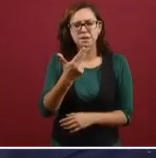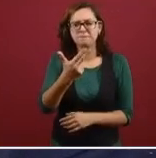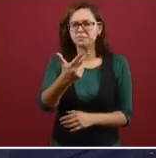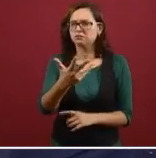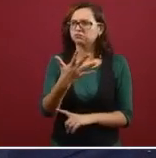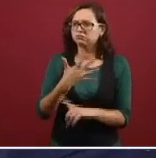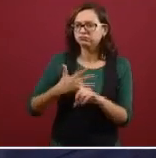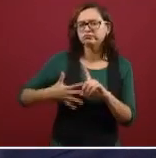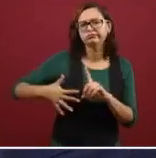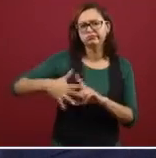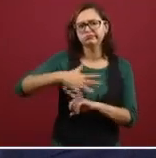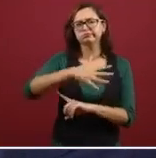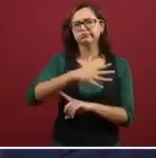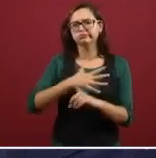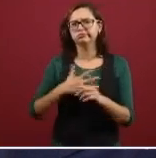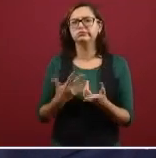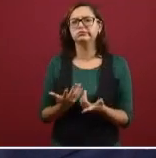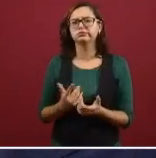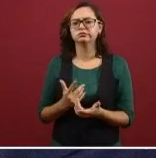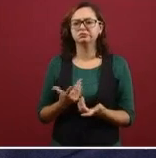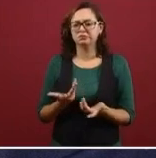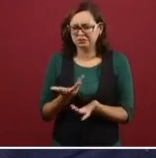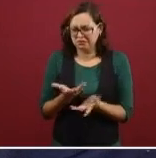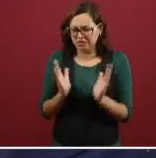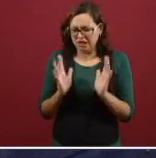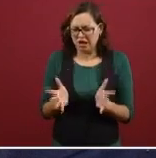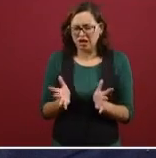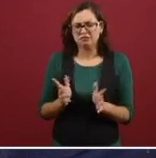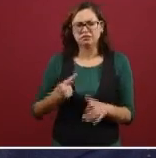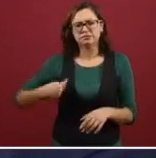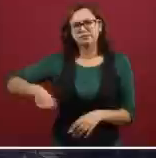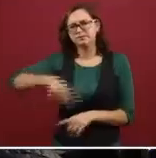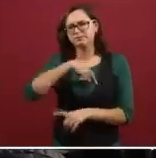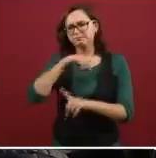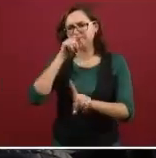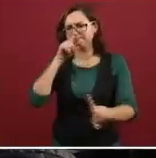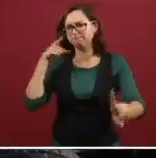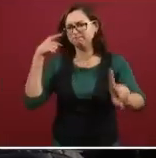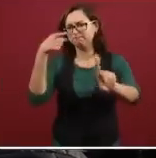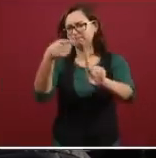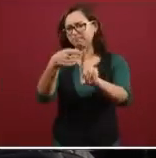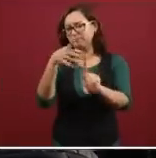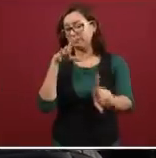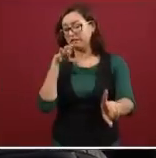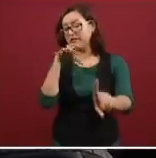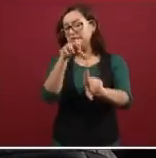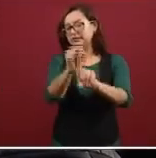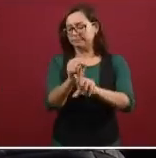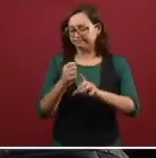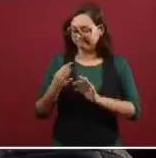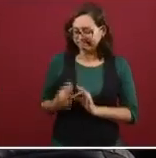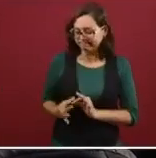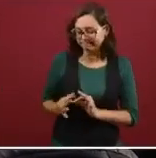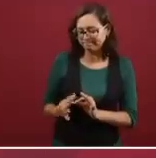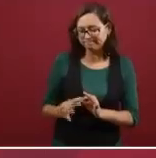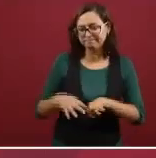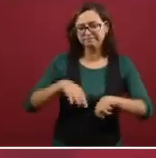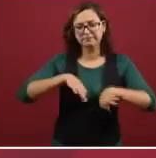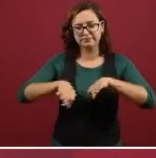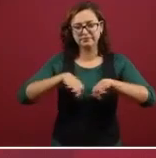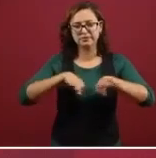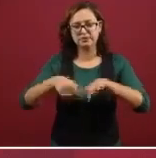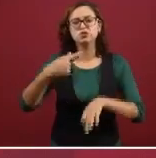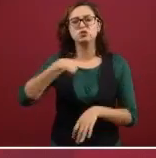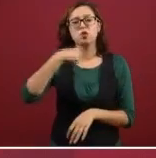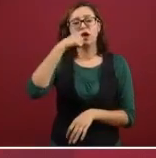país y estamos trabajando con ese propósito. Estuve antier en la Tierra